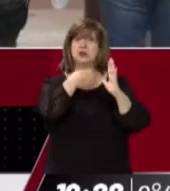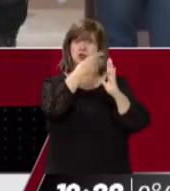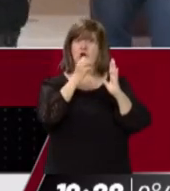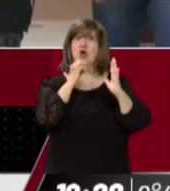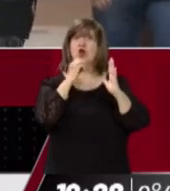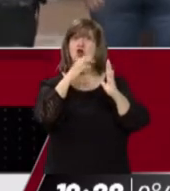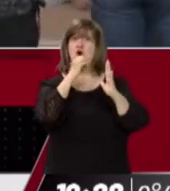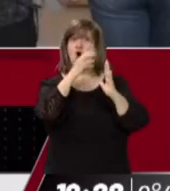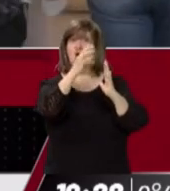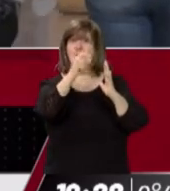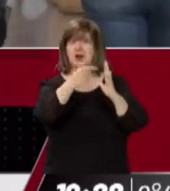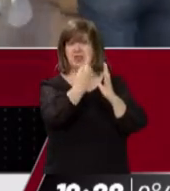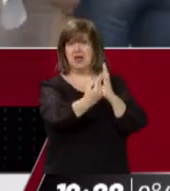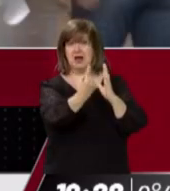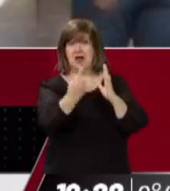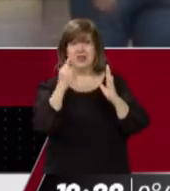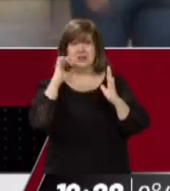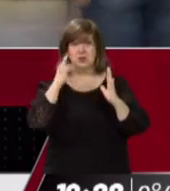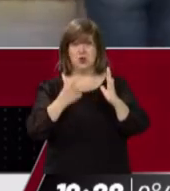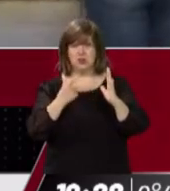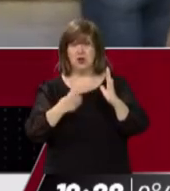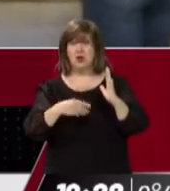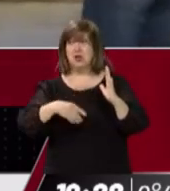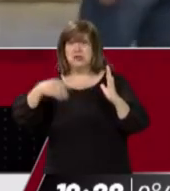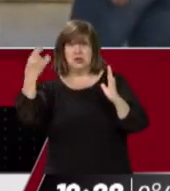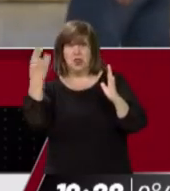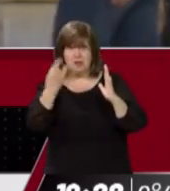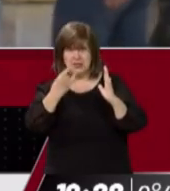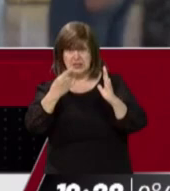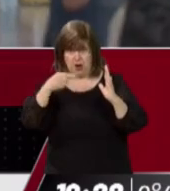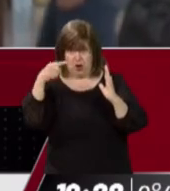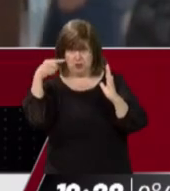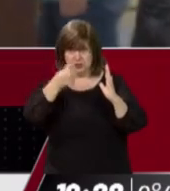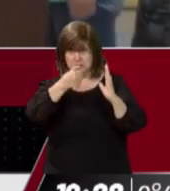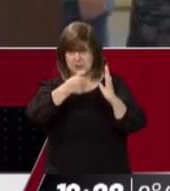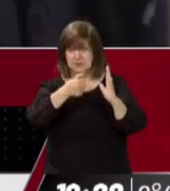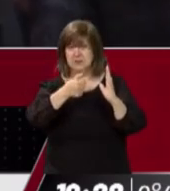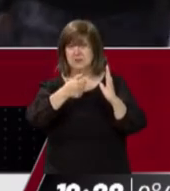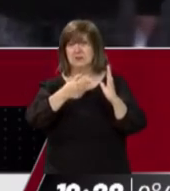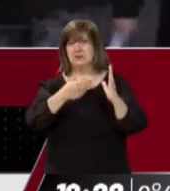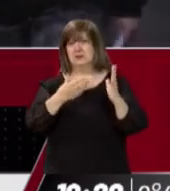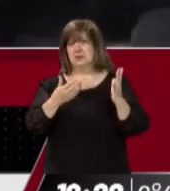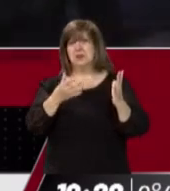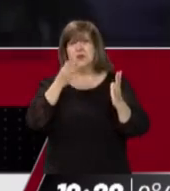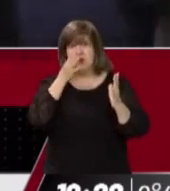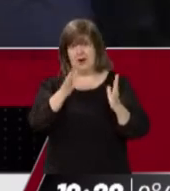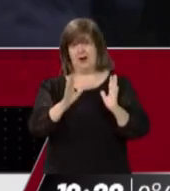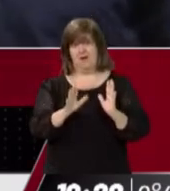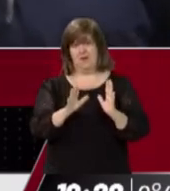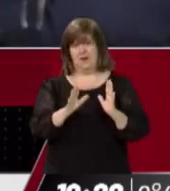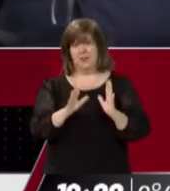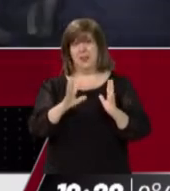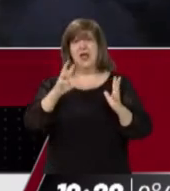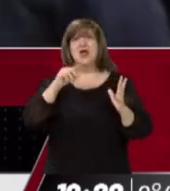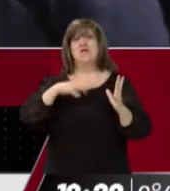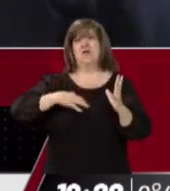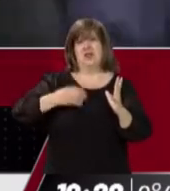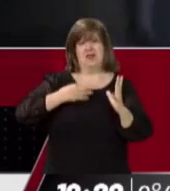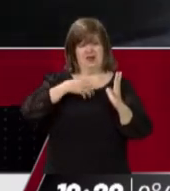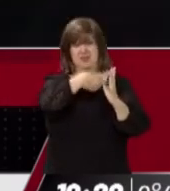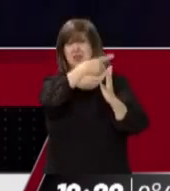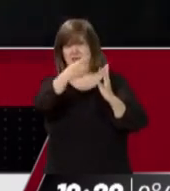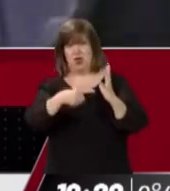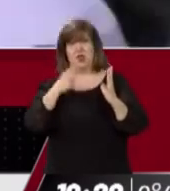con todo lo que pasaron todos estos años que fue grave Cecilia les arruinaron la